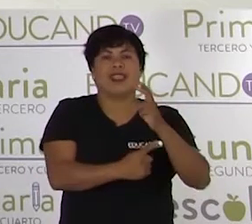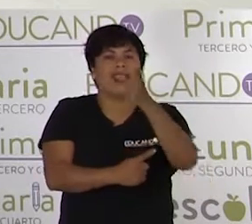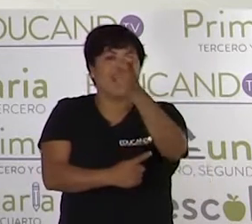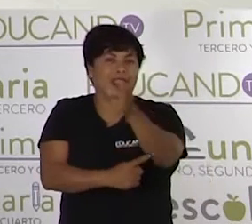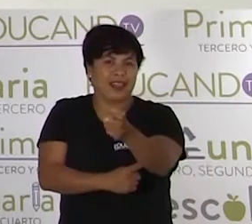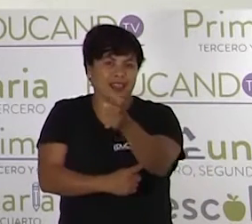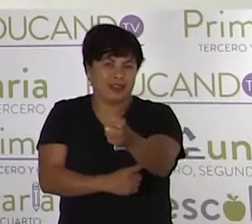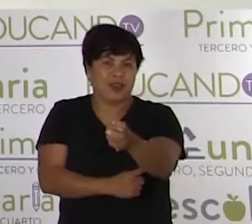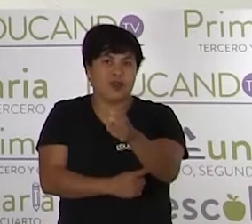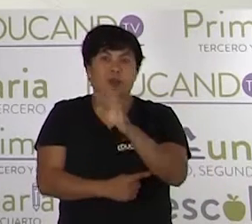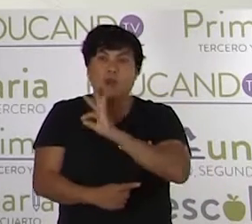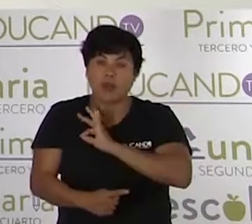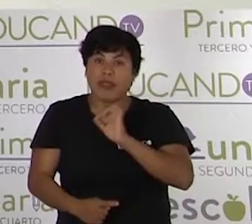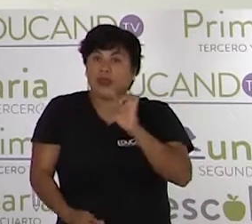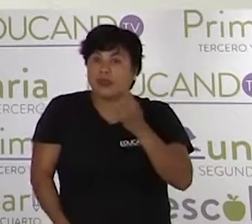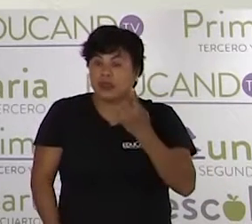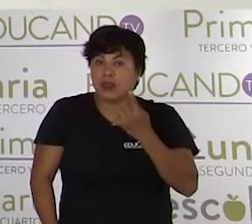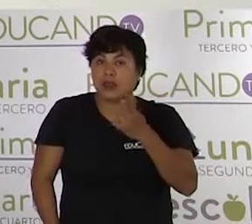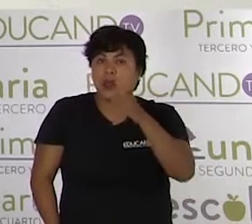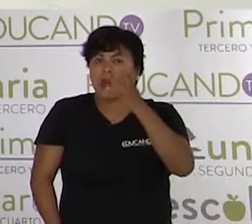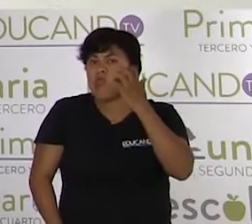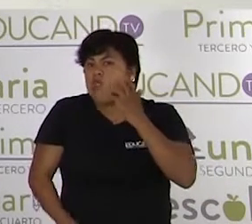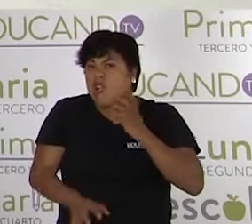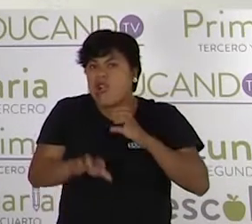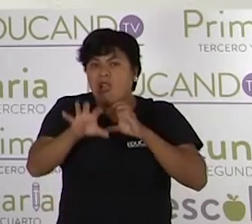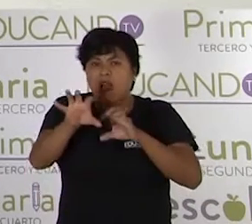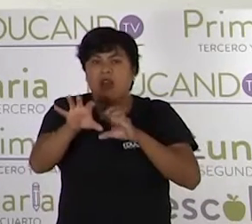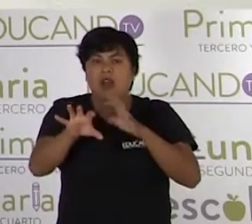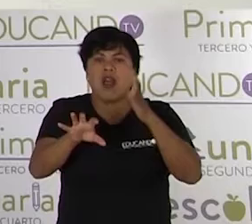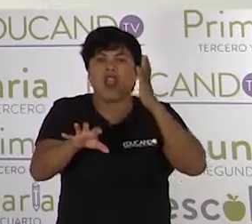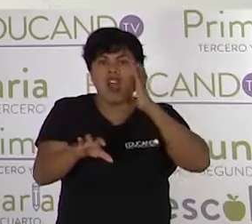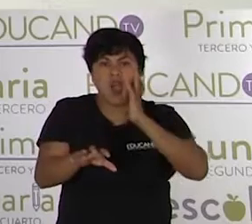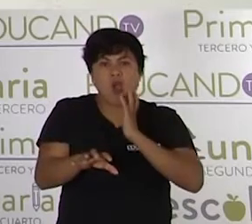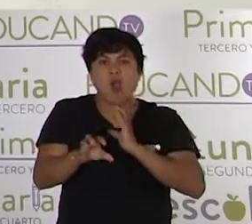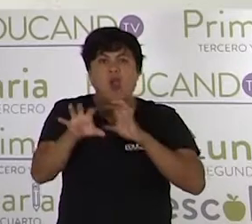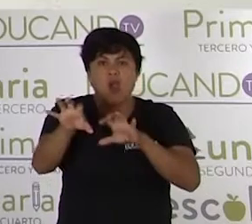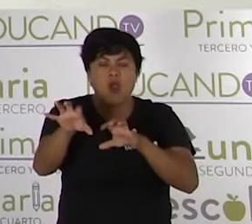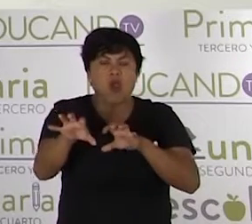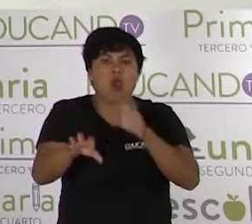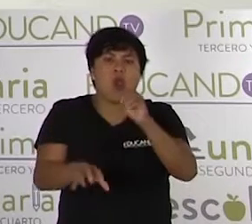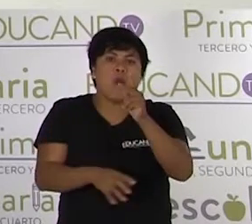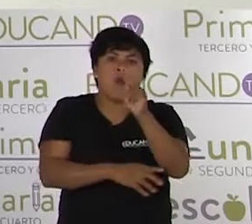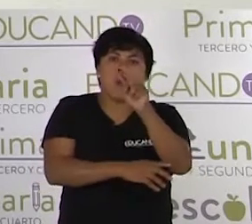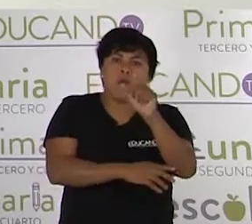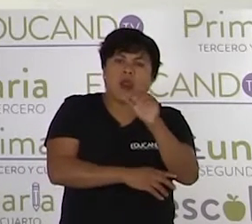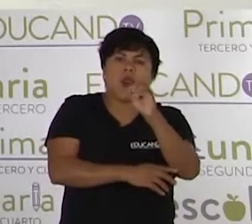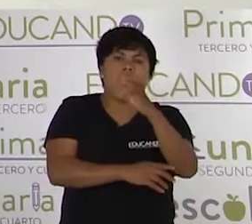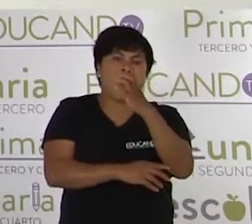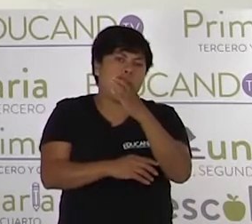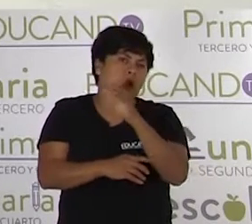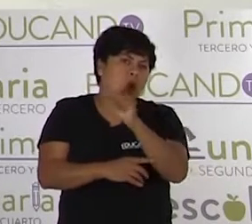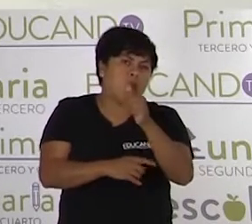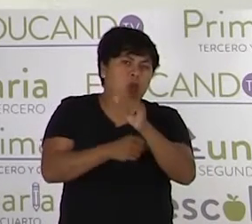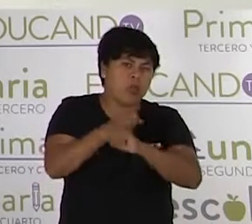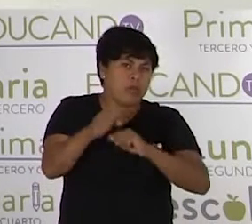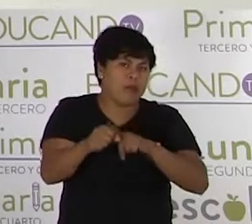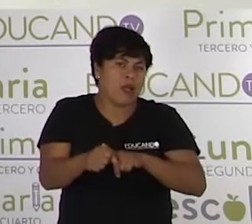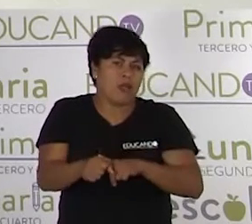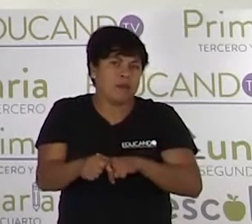Exacto. Puede ser un tigre, un león o un puma o jaguar,